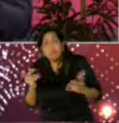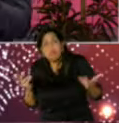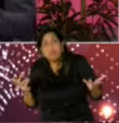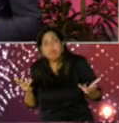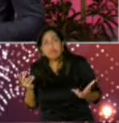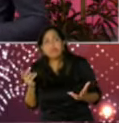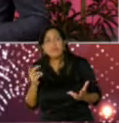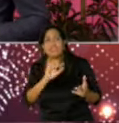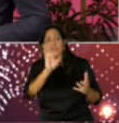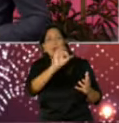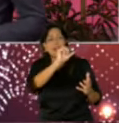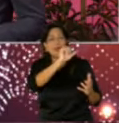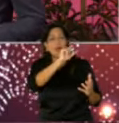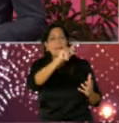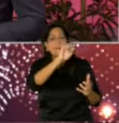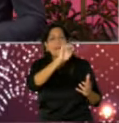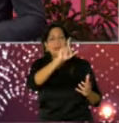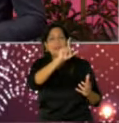con el millón de pruebas de Apex?